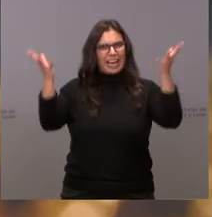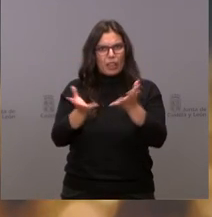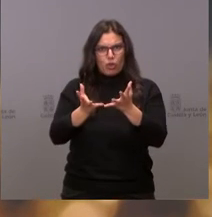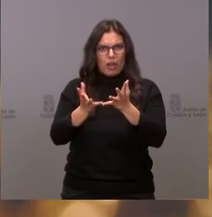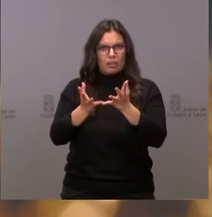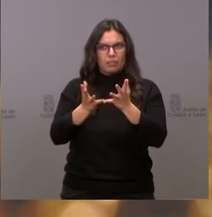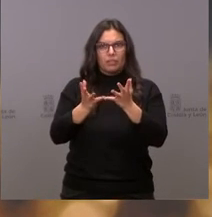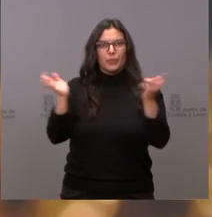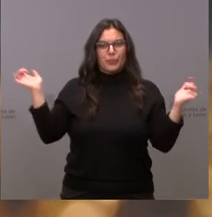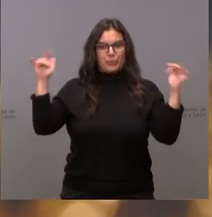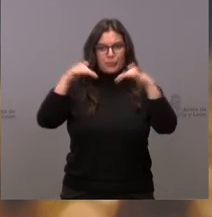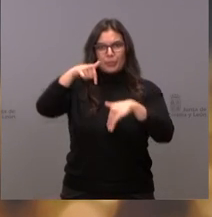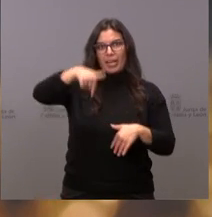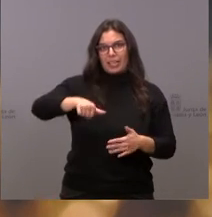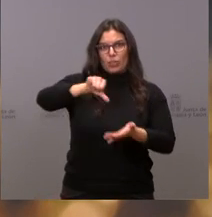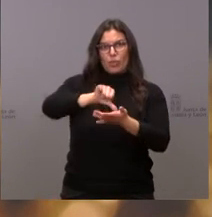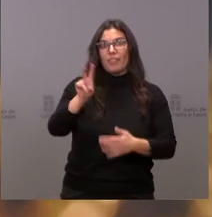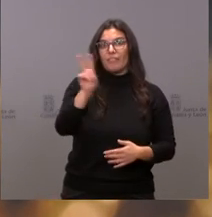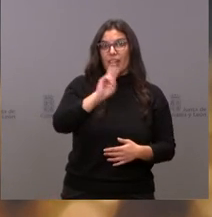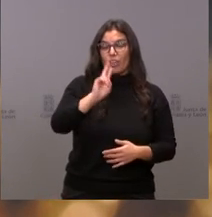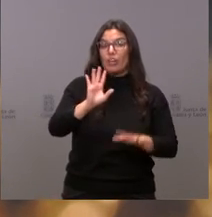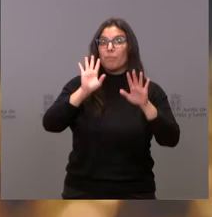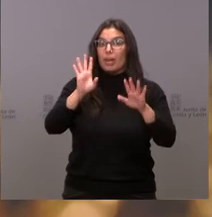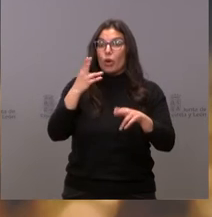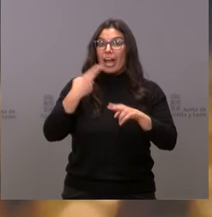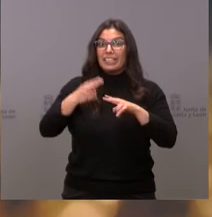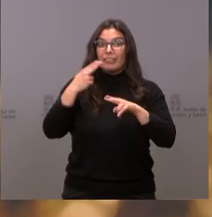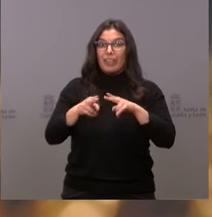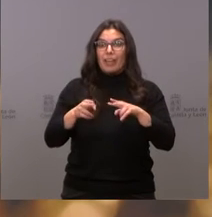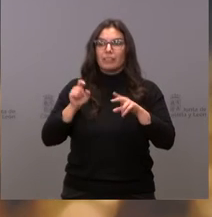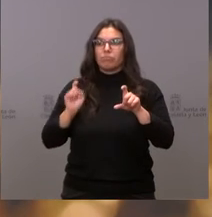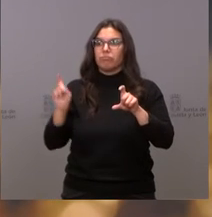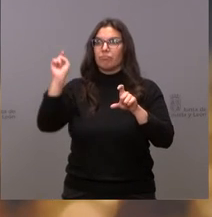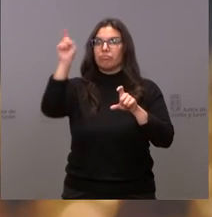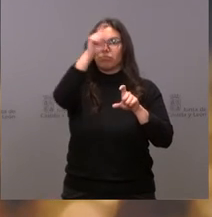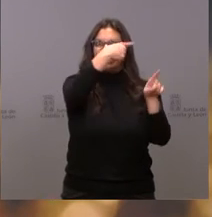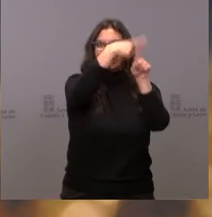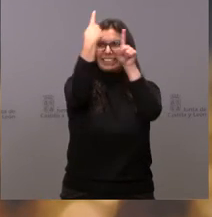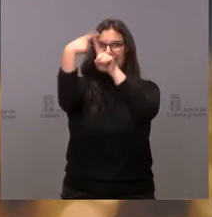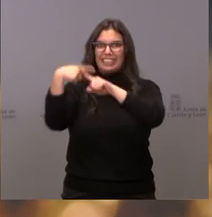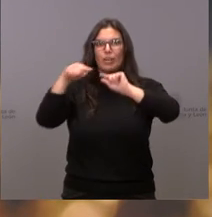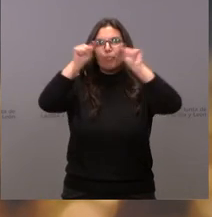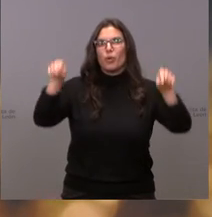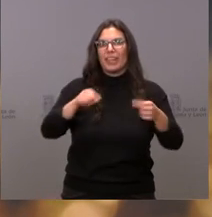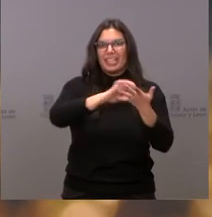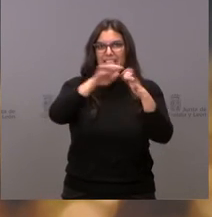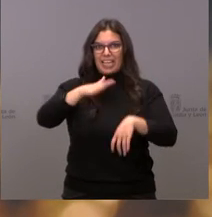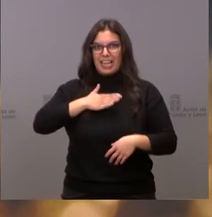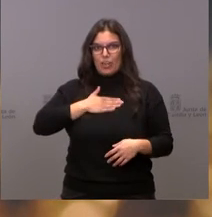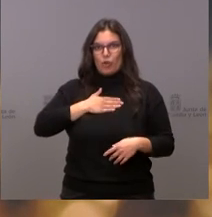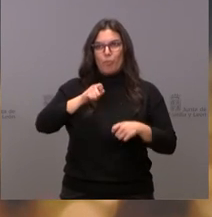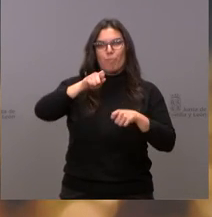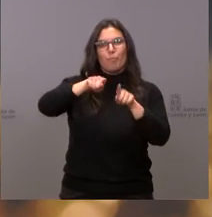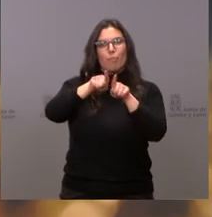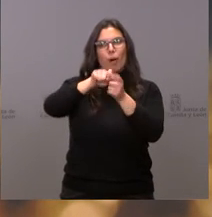sede aquí en valladolid pero que va a tener actividades en distintas provincias de castilla y león' queremos que